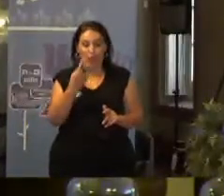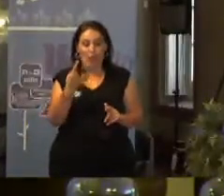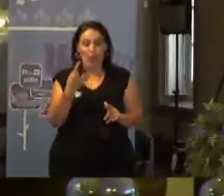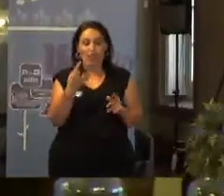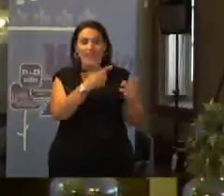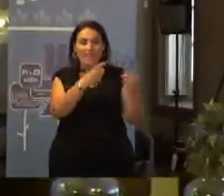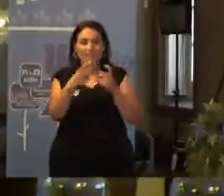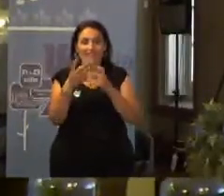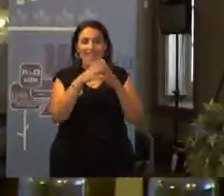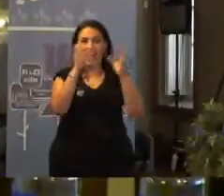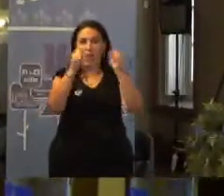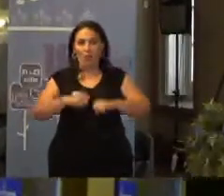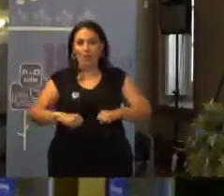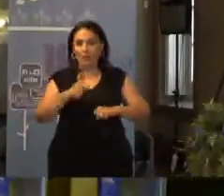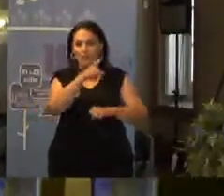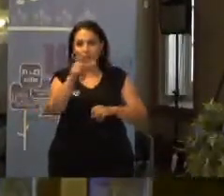acordos previo